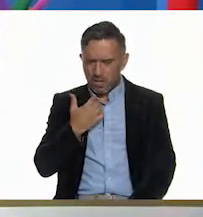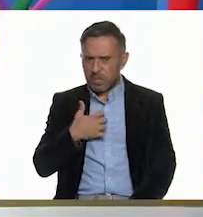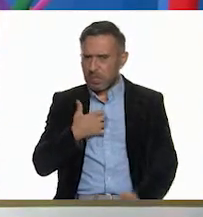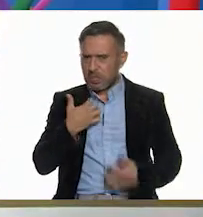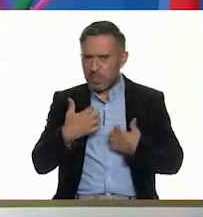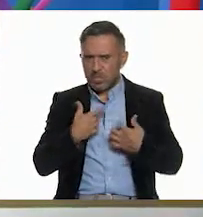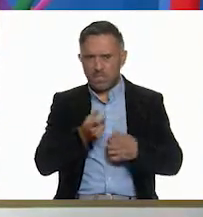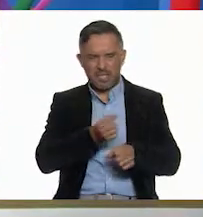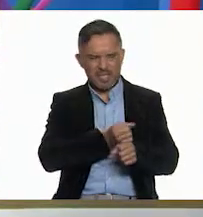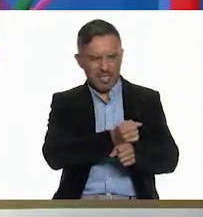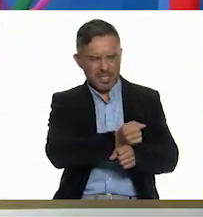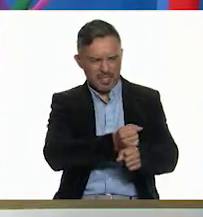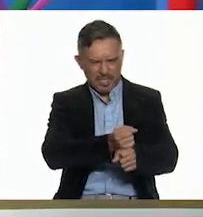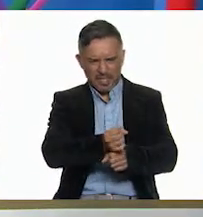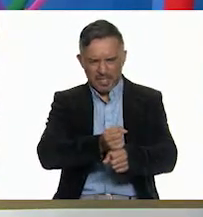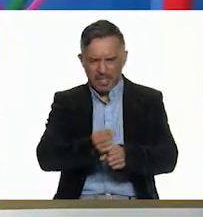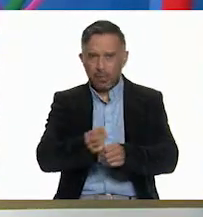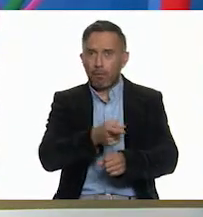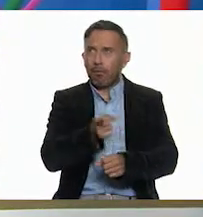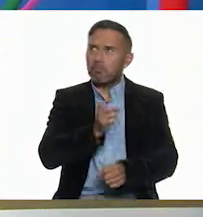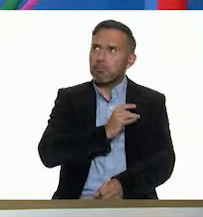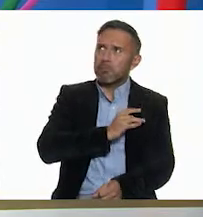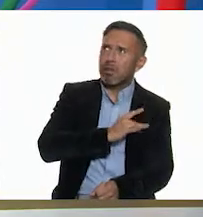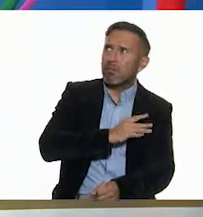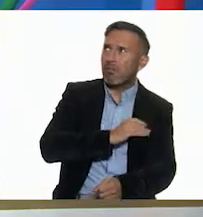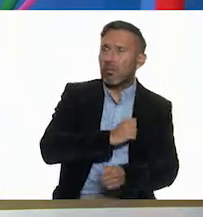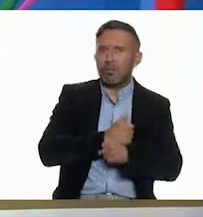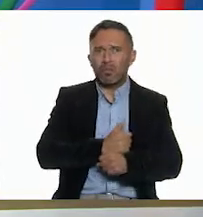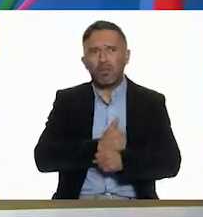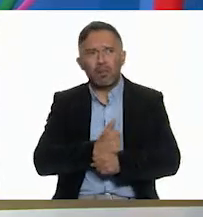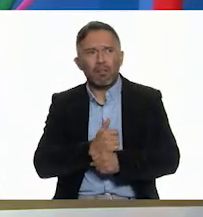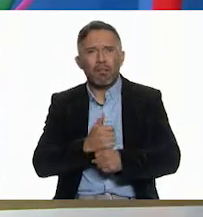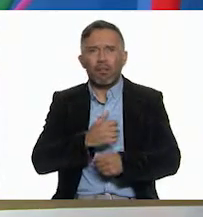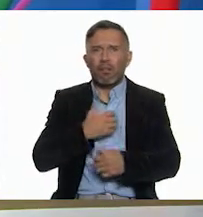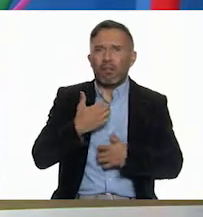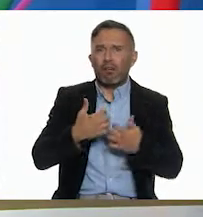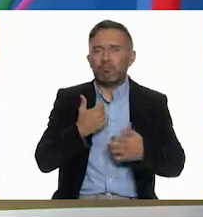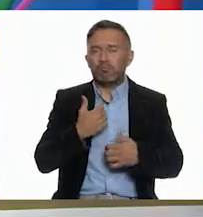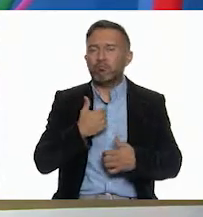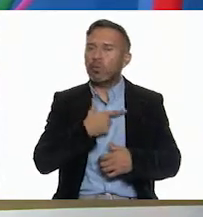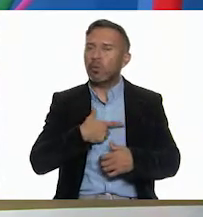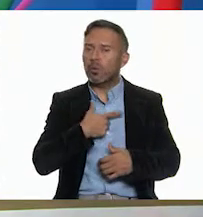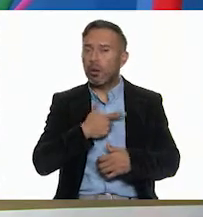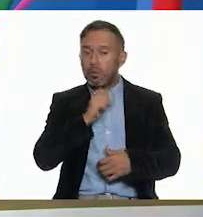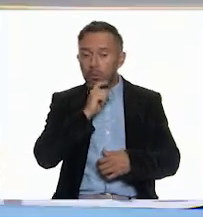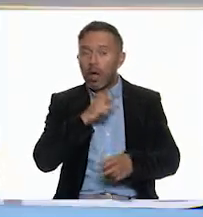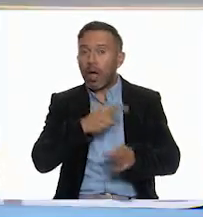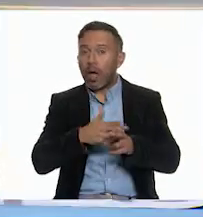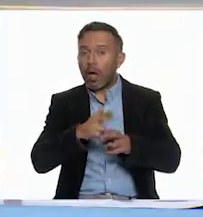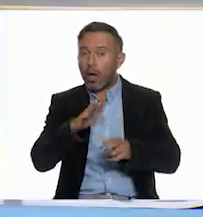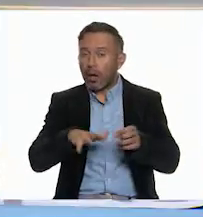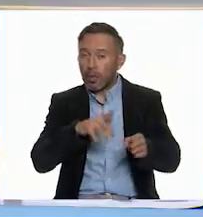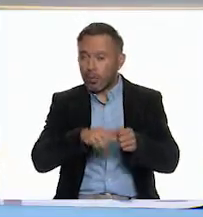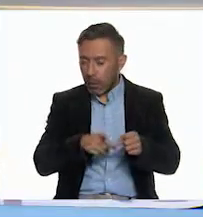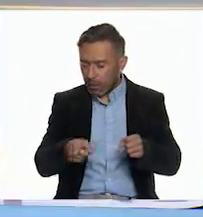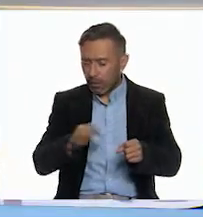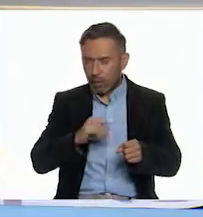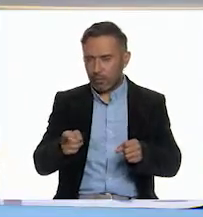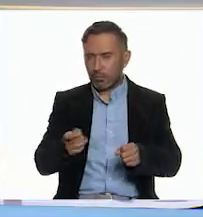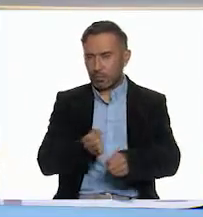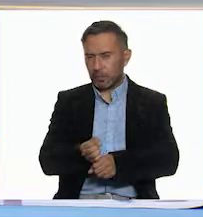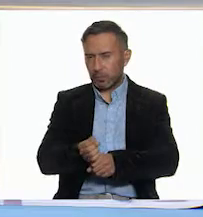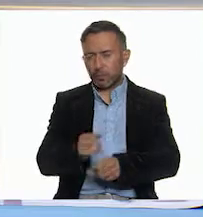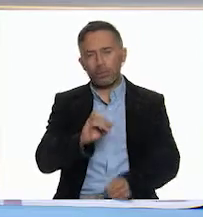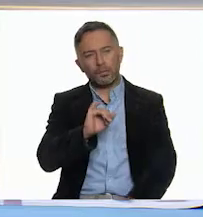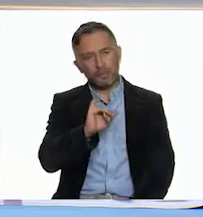disfrutaba muchísimo de generar miedo y haciendo sufrir a todos los demás, incluso a los pobrecitos animalitos. Pues sí, yo creo